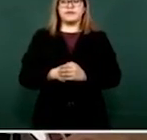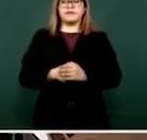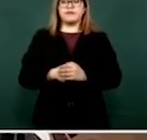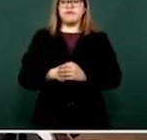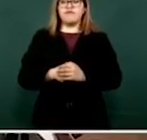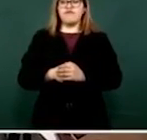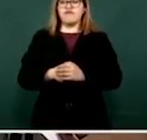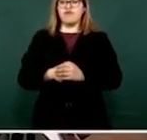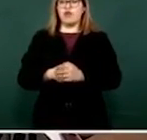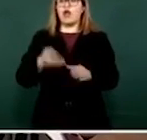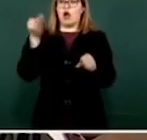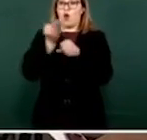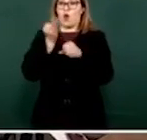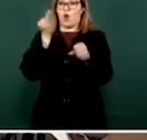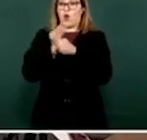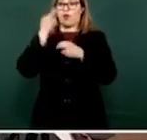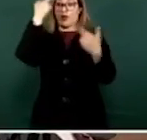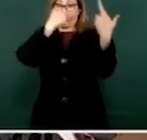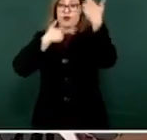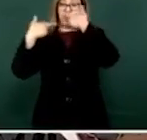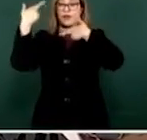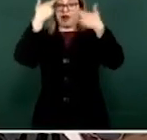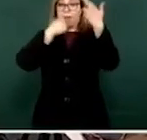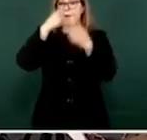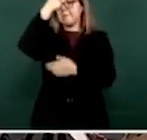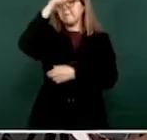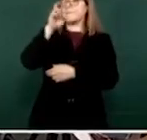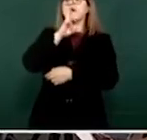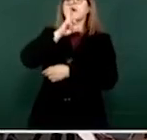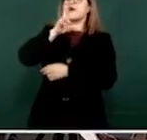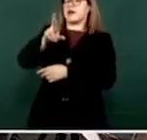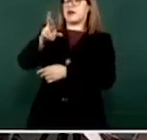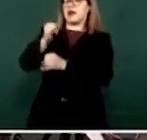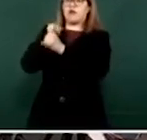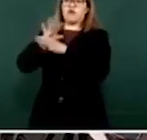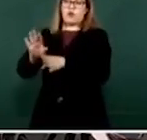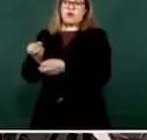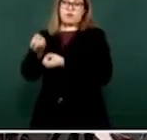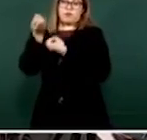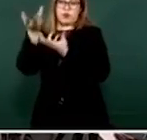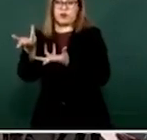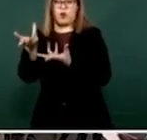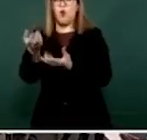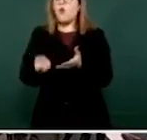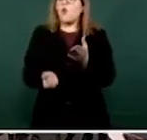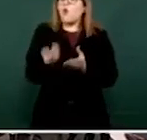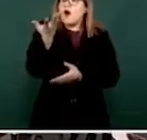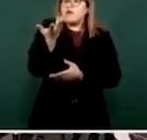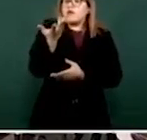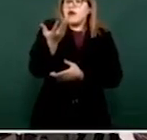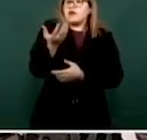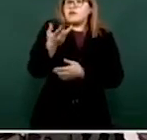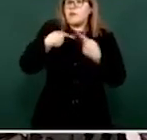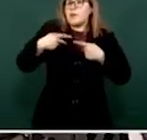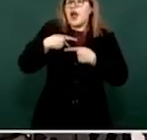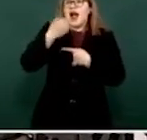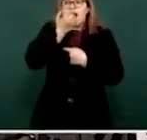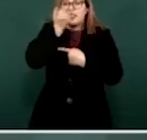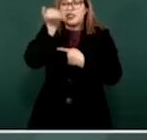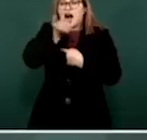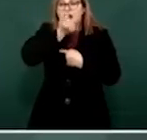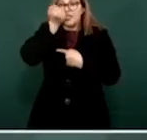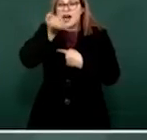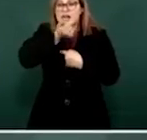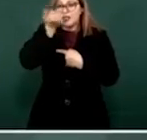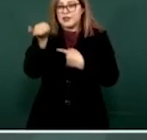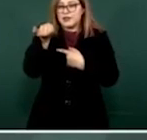ahora mismo, y ahora le doy el informe de cuántos cañeros están recibiendo este